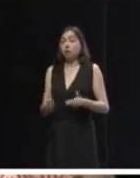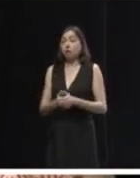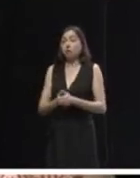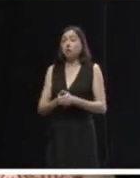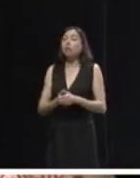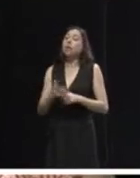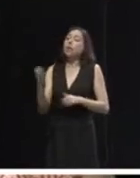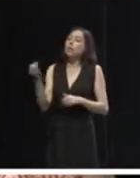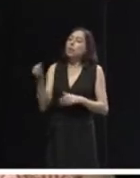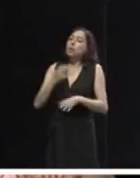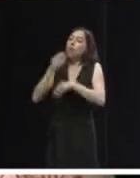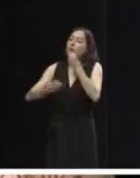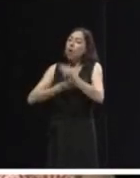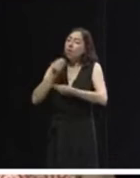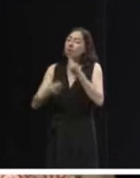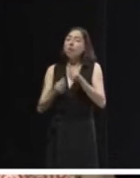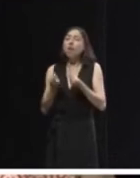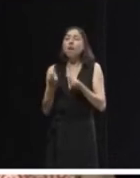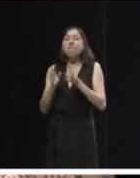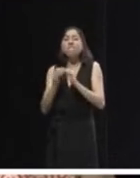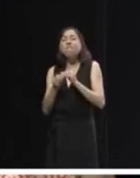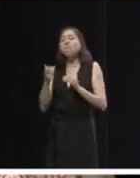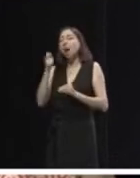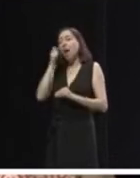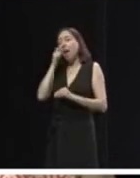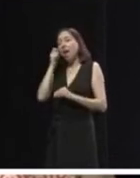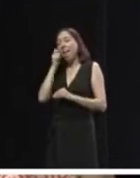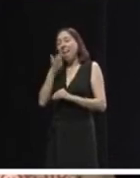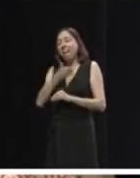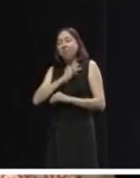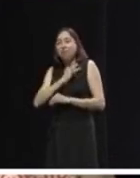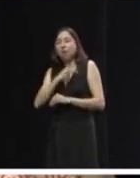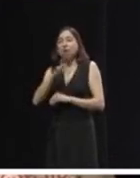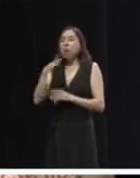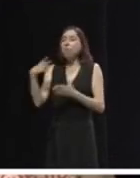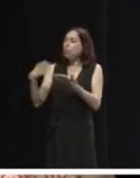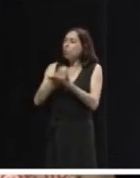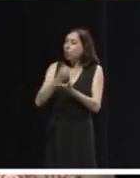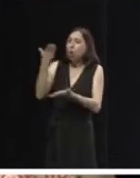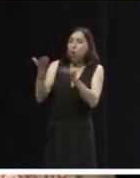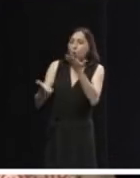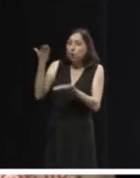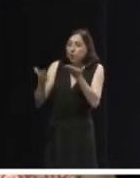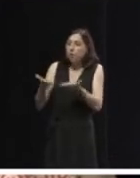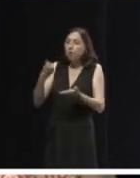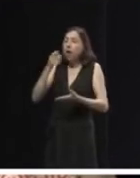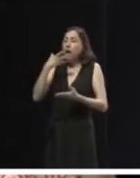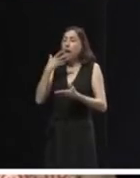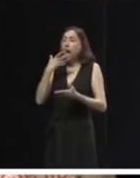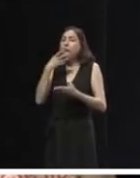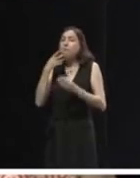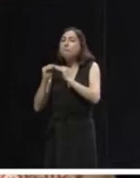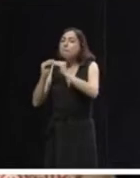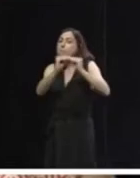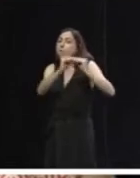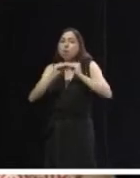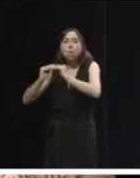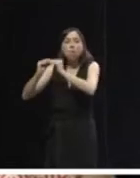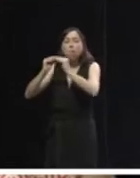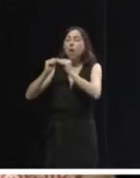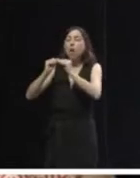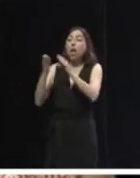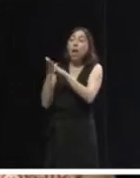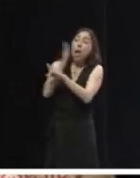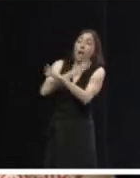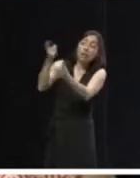Y hay que hacerlo como un acto amoroso, por todos, yo creo. Por justicia, por el bien común, por todo lo que nos enseñaron nuestras